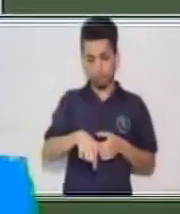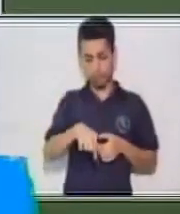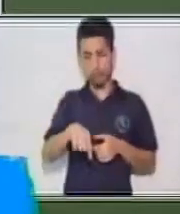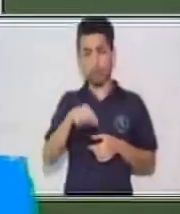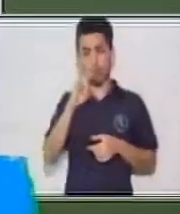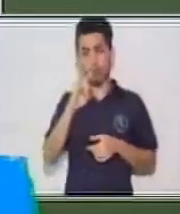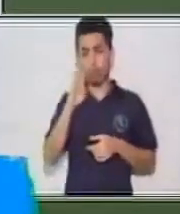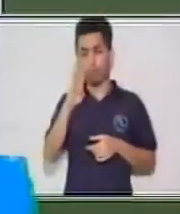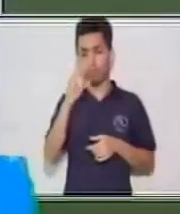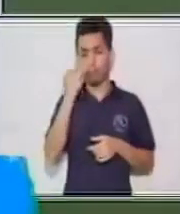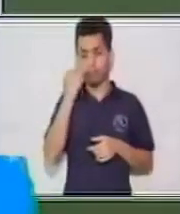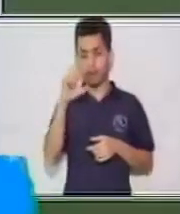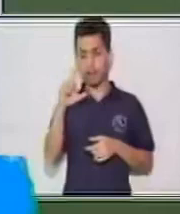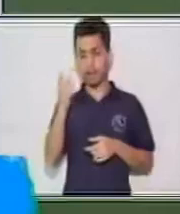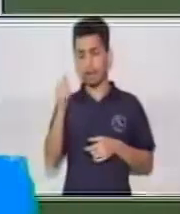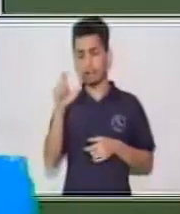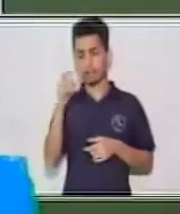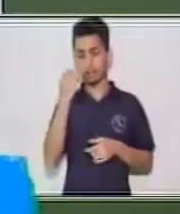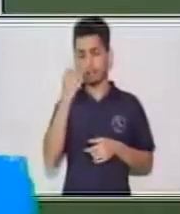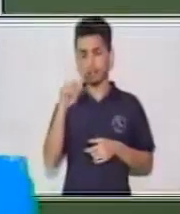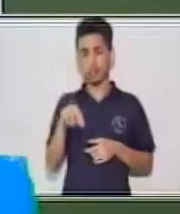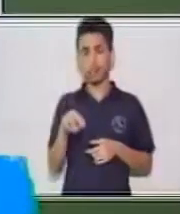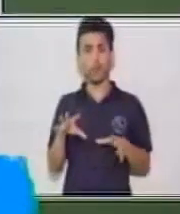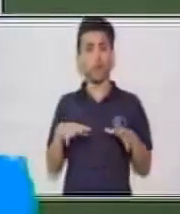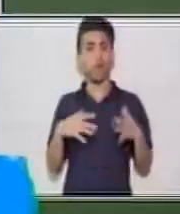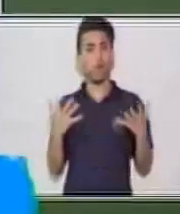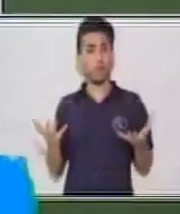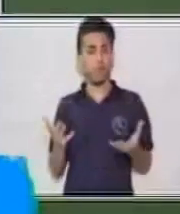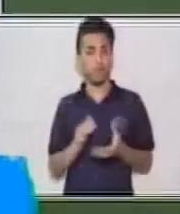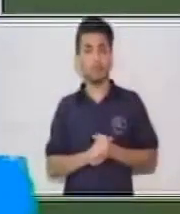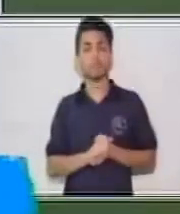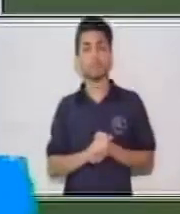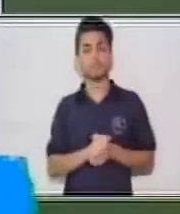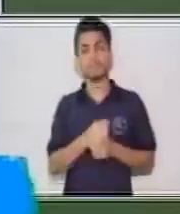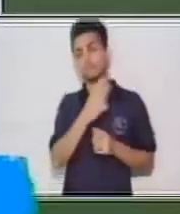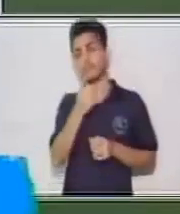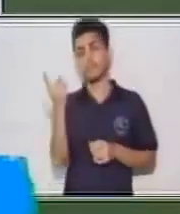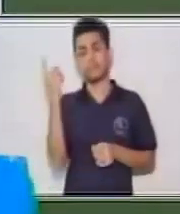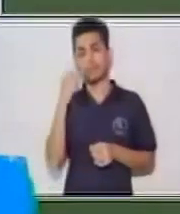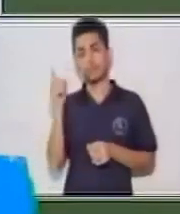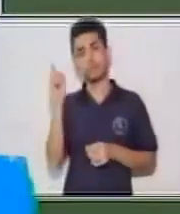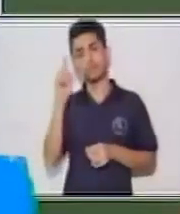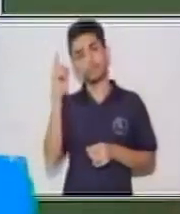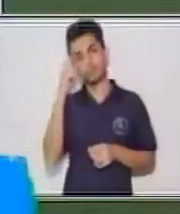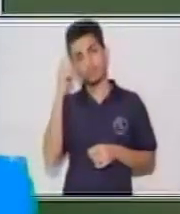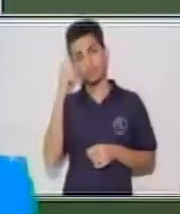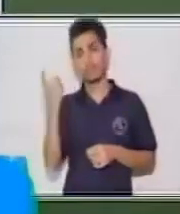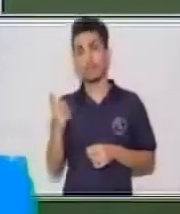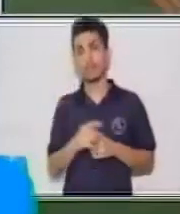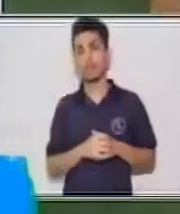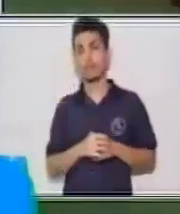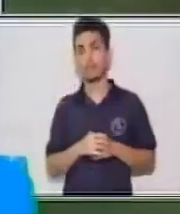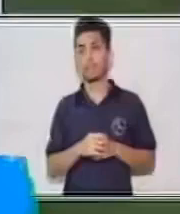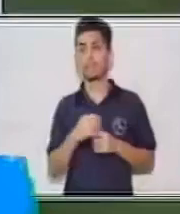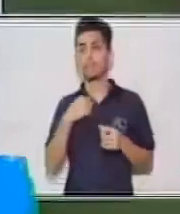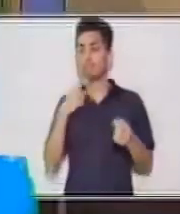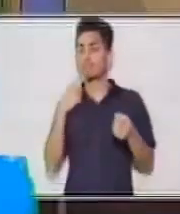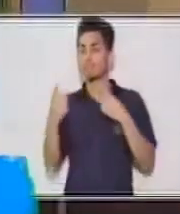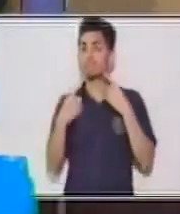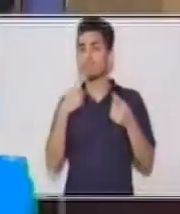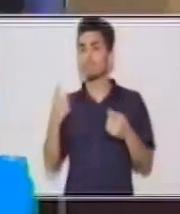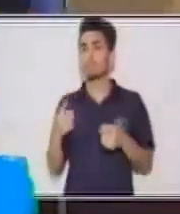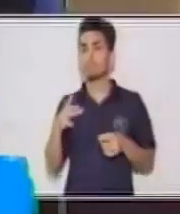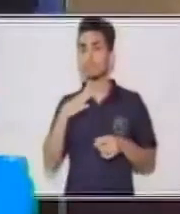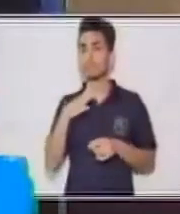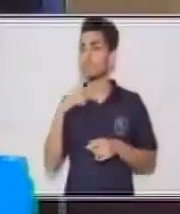casita cómo se hace? ¿Alguien lo sabe? Bueno, pues para aquellos que no lo saben, les comento que existe el